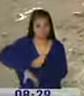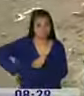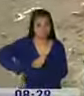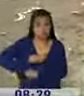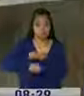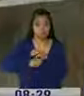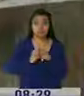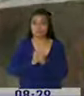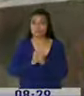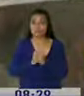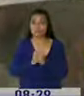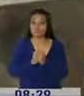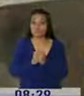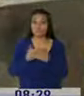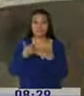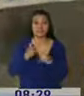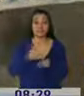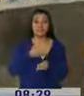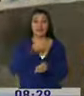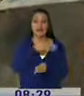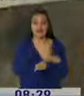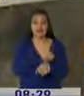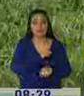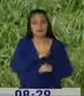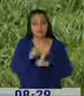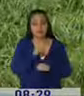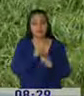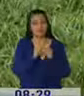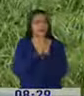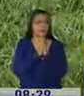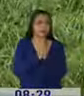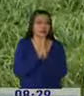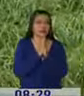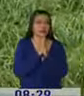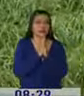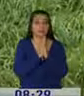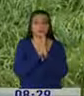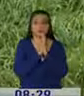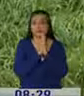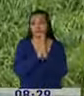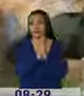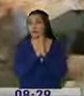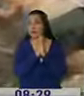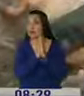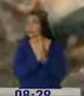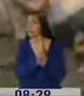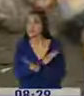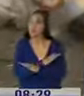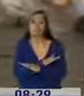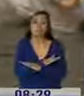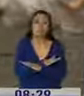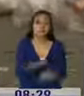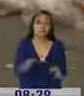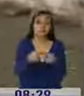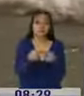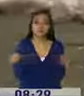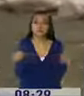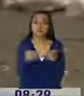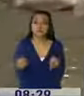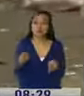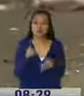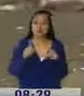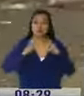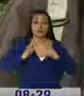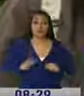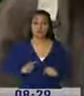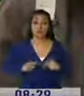moradores, se han realizado diferentes gestiones, pero no han logrado erradicar este problema que afecta su salud y su